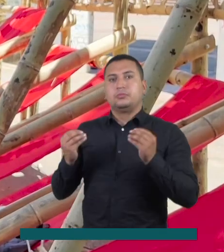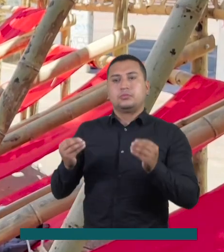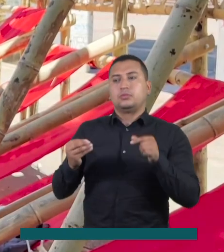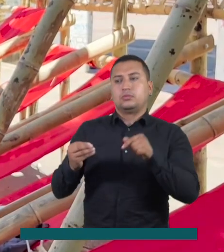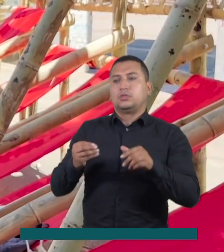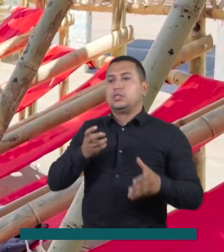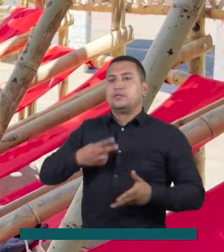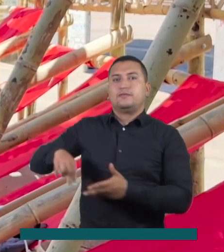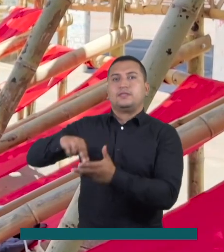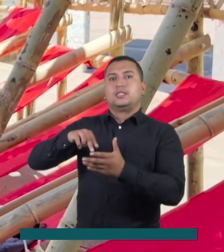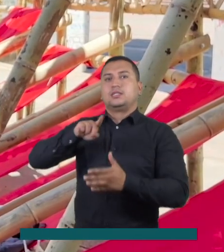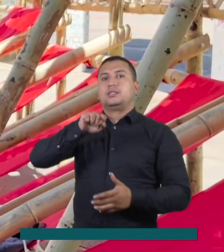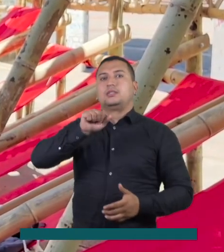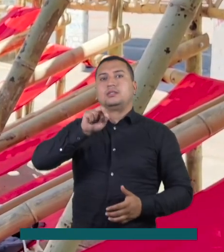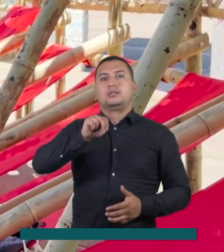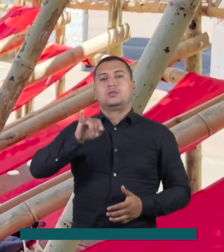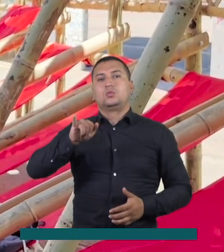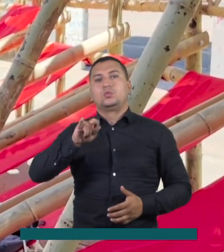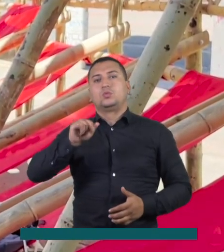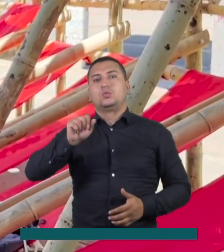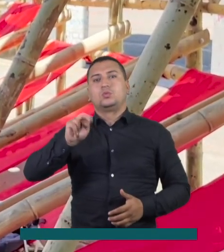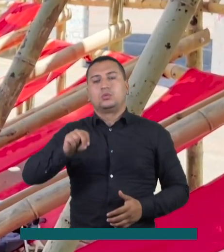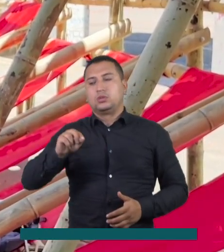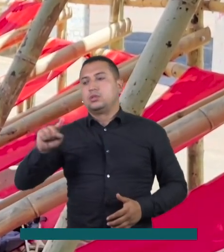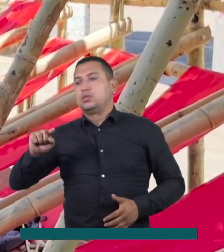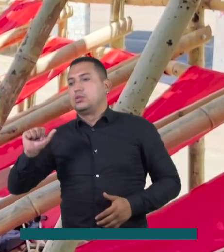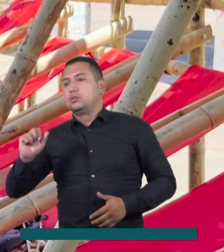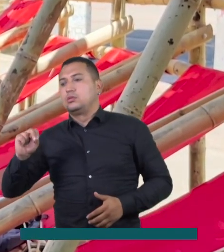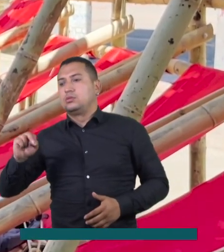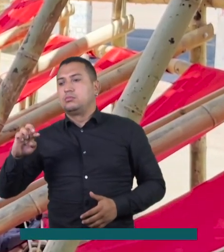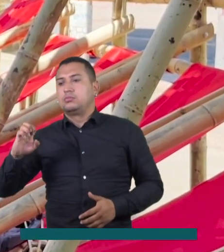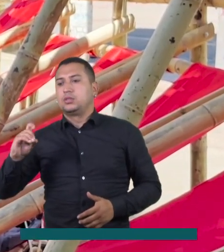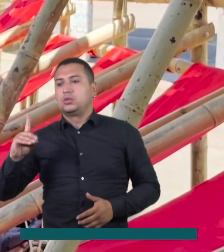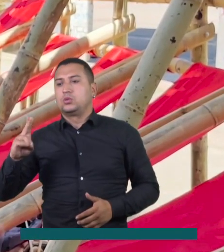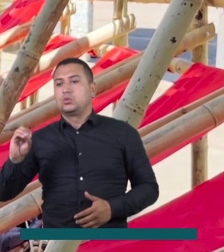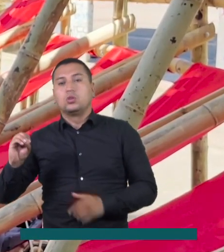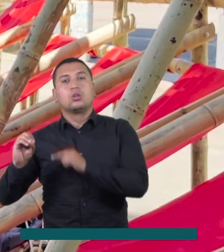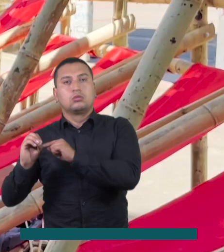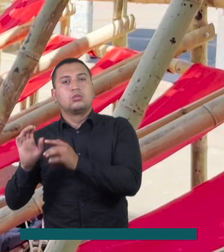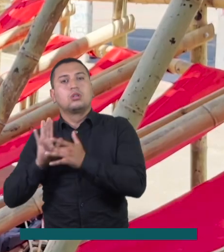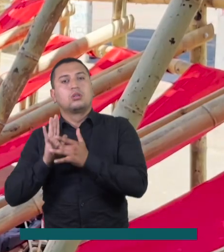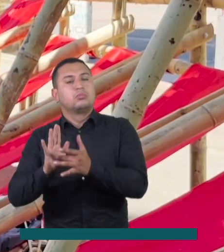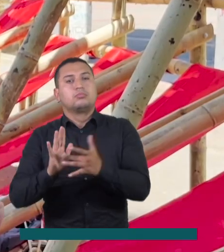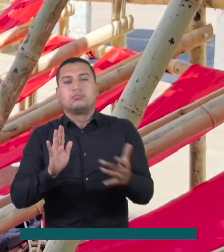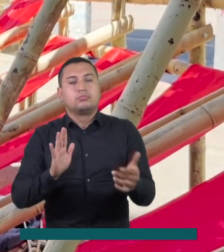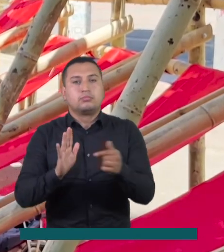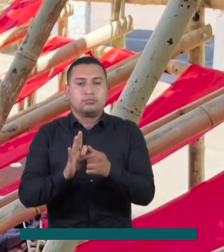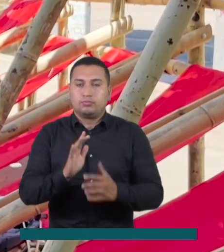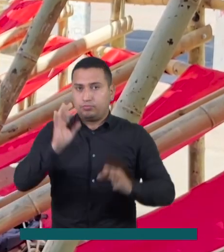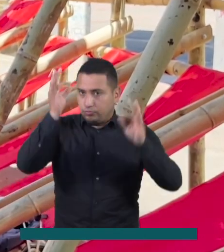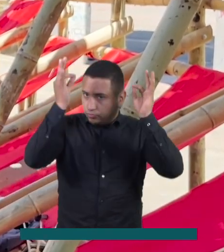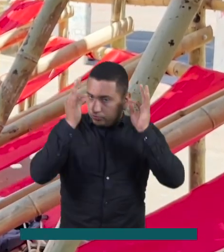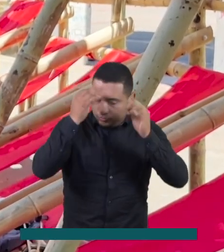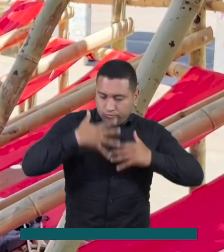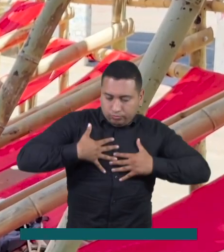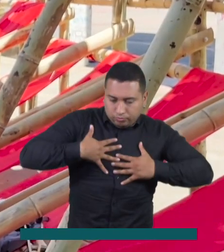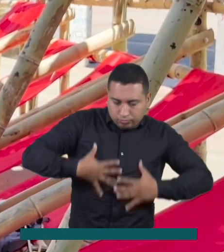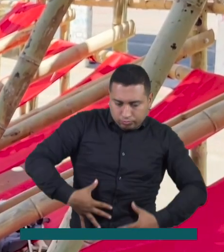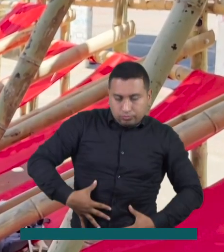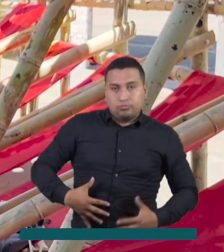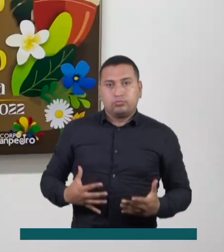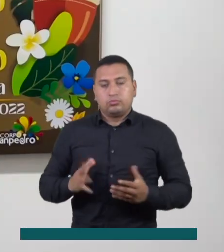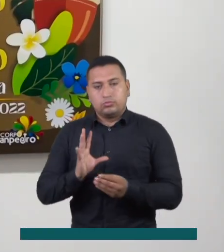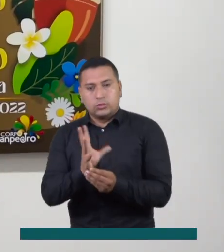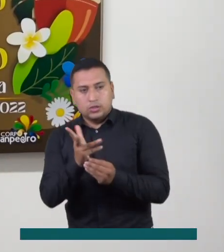Pedro diferentes productos en materia de gastronomía, confecciones, artesanías, como por ejemplo el sombrero de Pindo y el sombrero